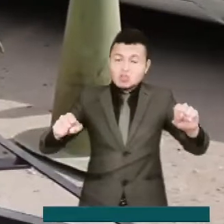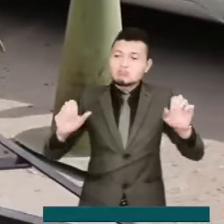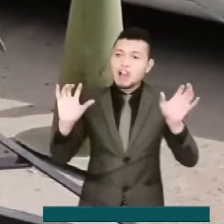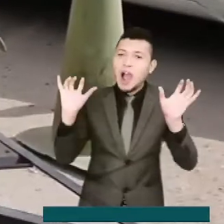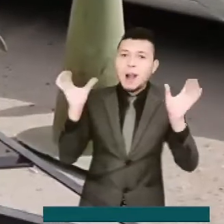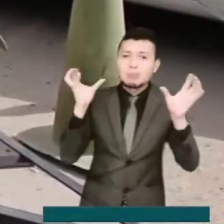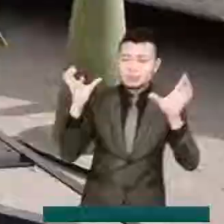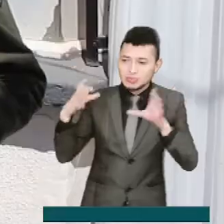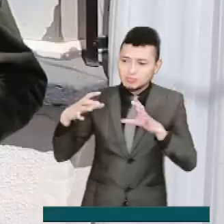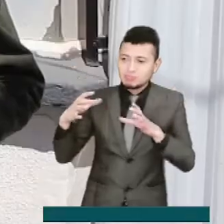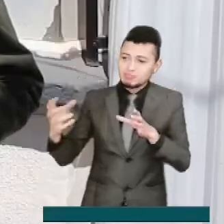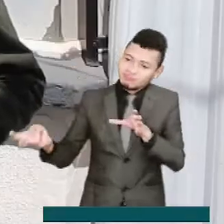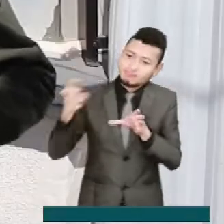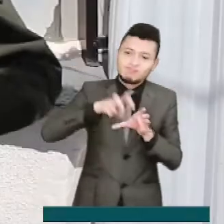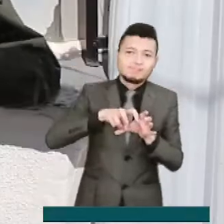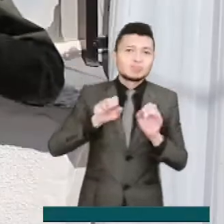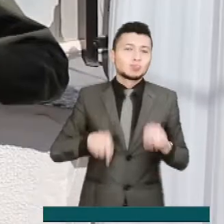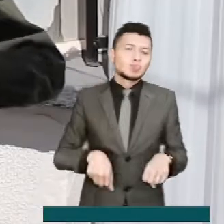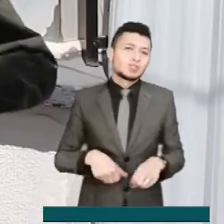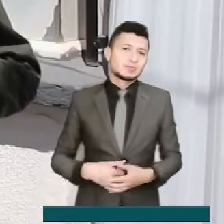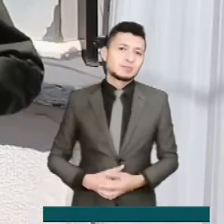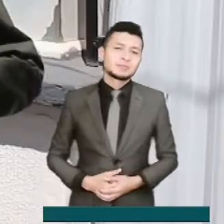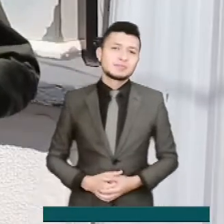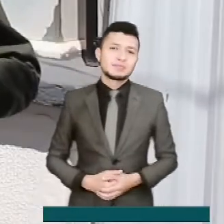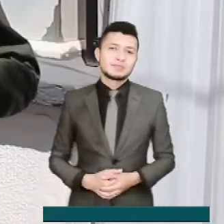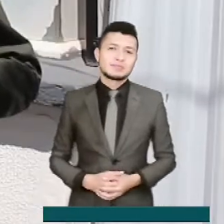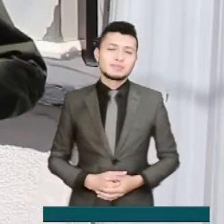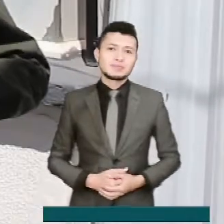poderlos transportar. Desafortunadamente